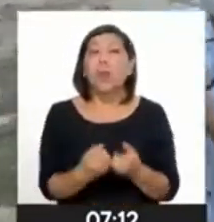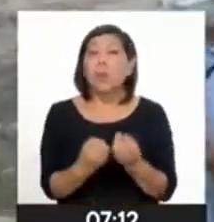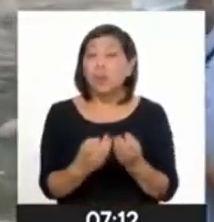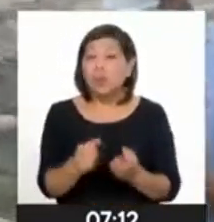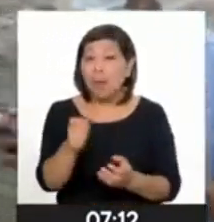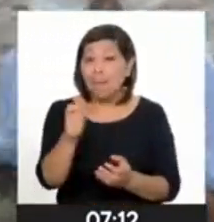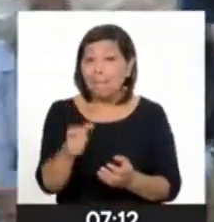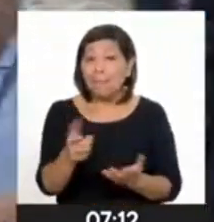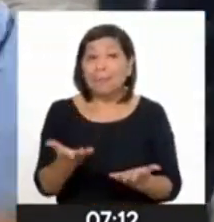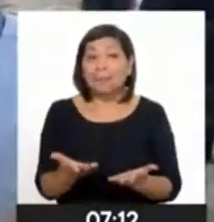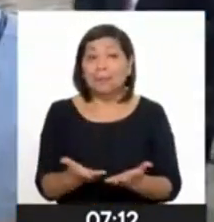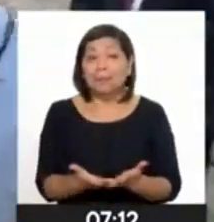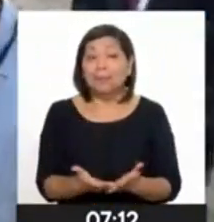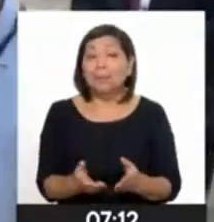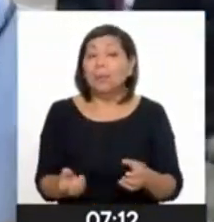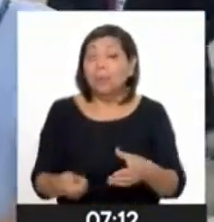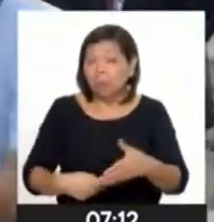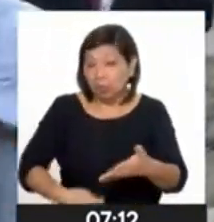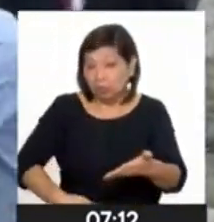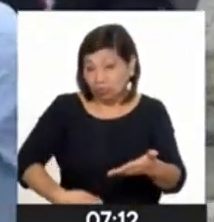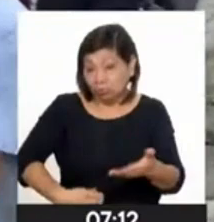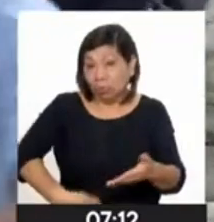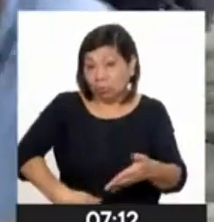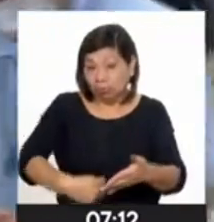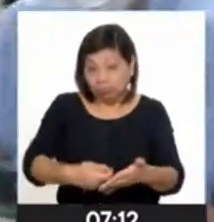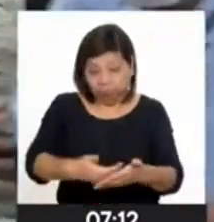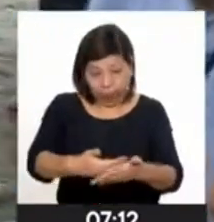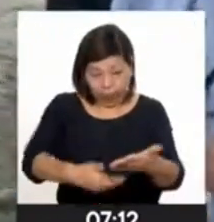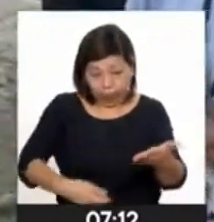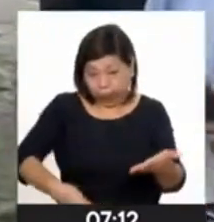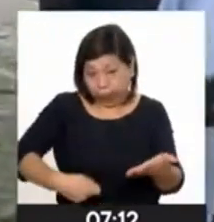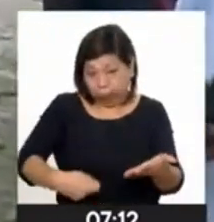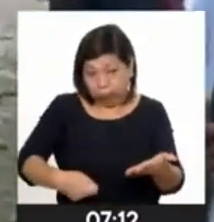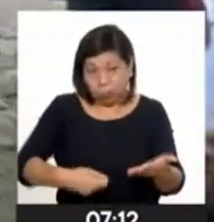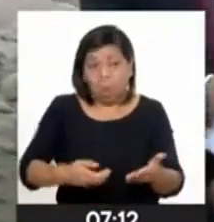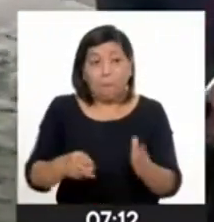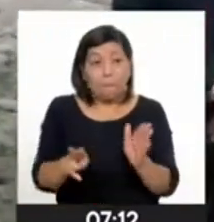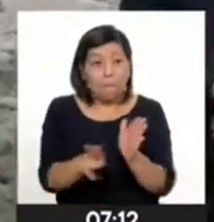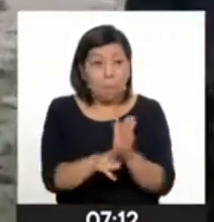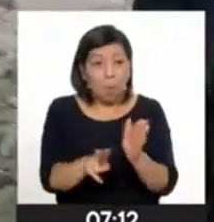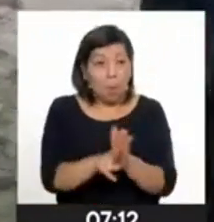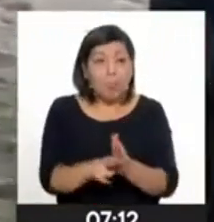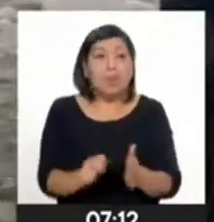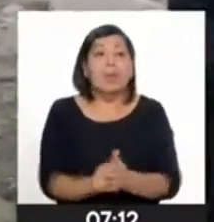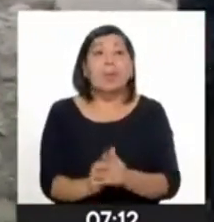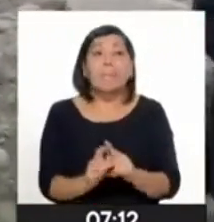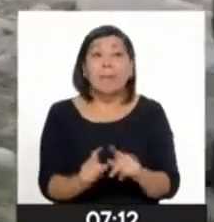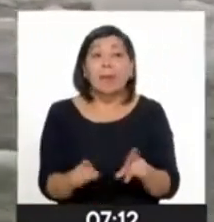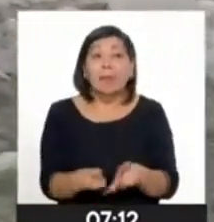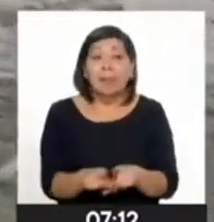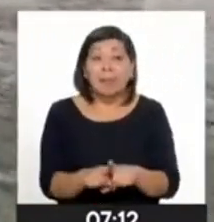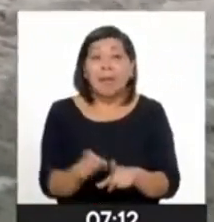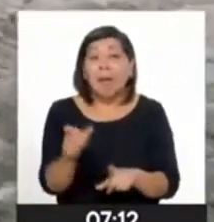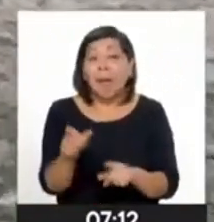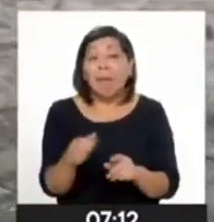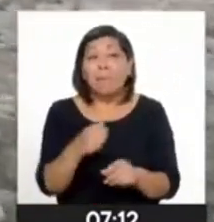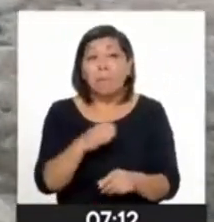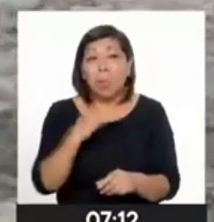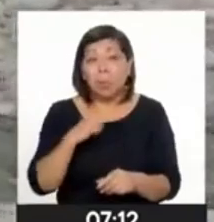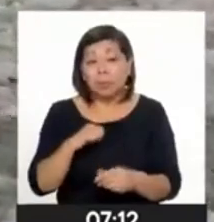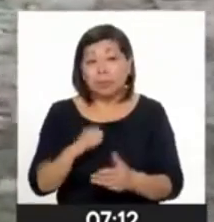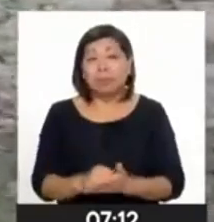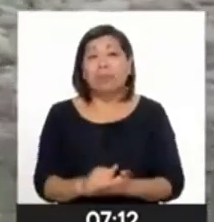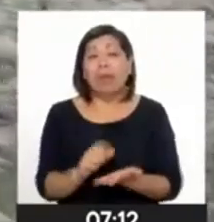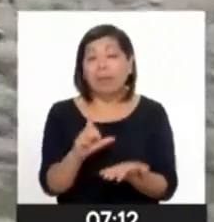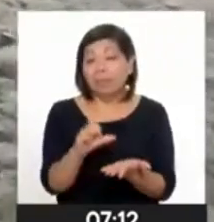De hecho, nosotros tenemos firmado un convenio nacional con los voluntarios de ACESUAU, pero también están voluntarios de la Municipalidad